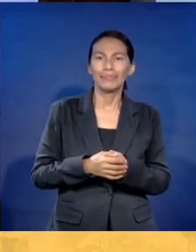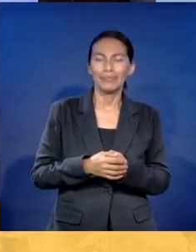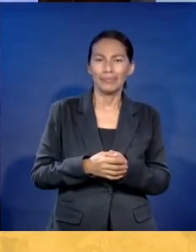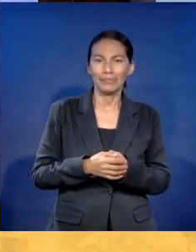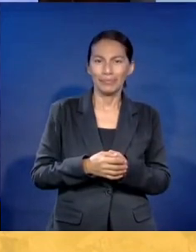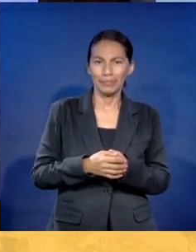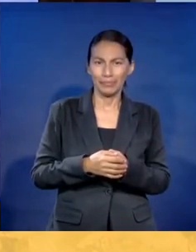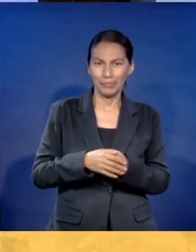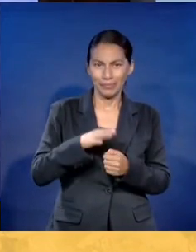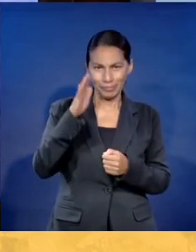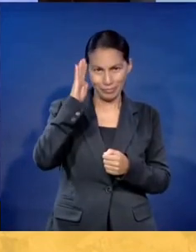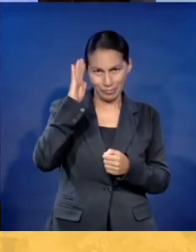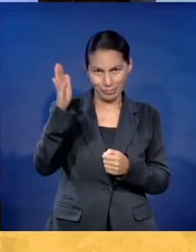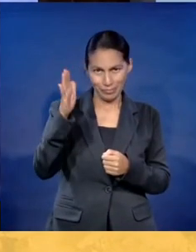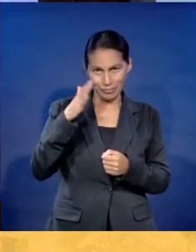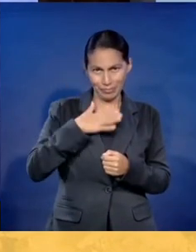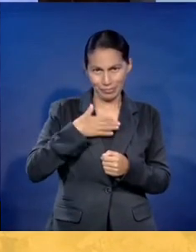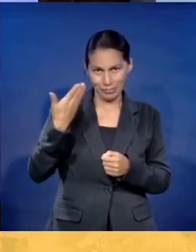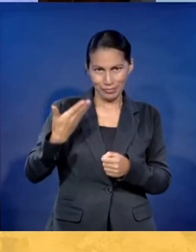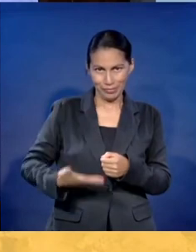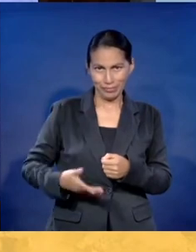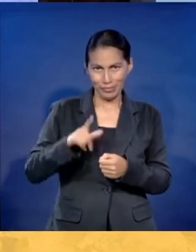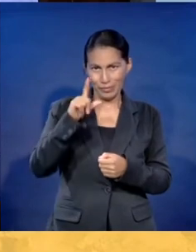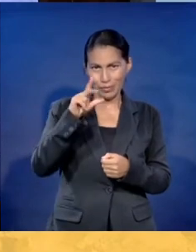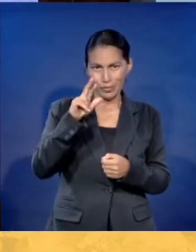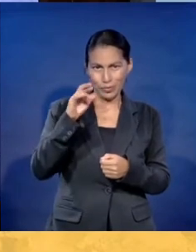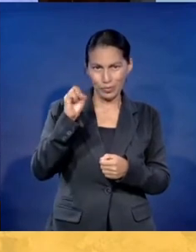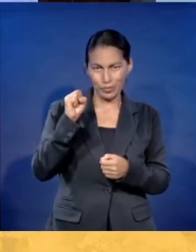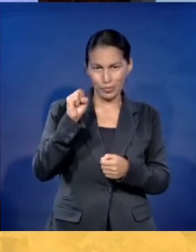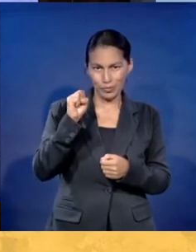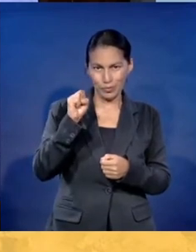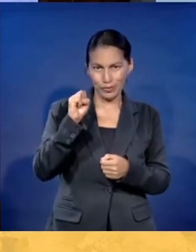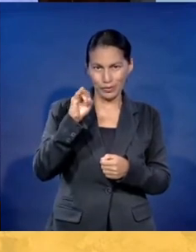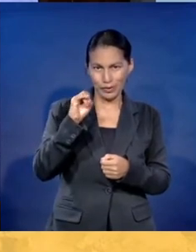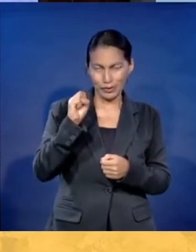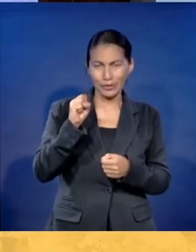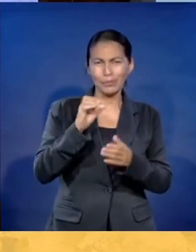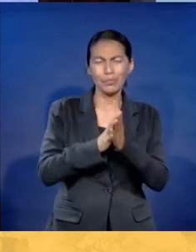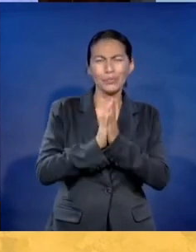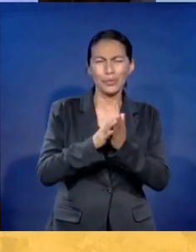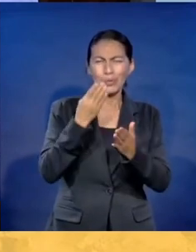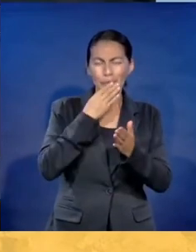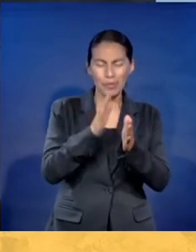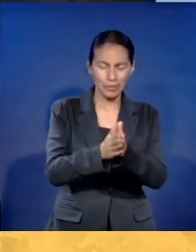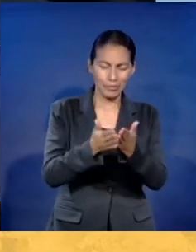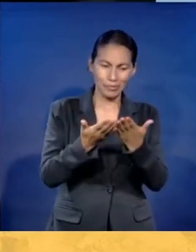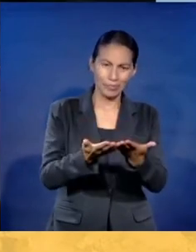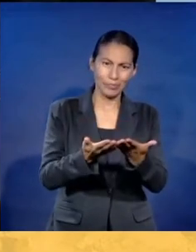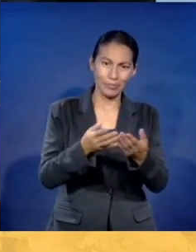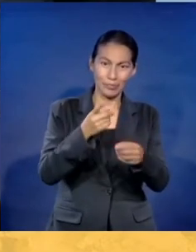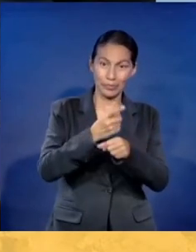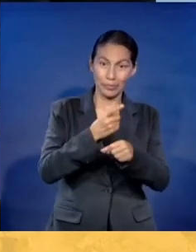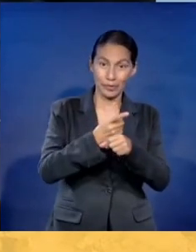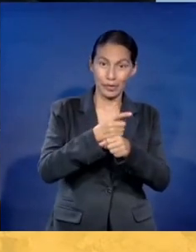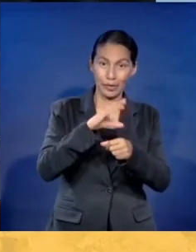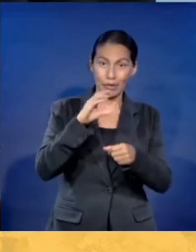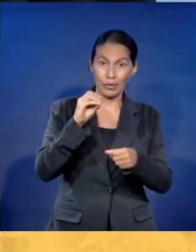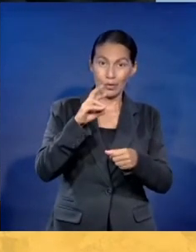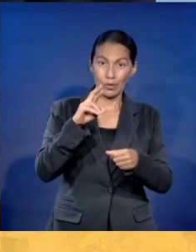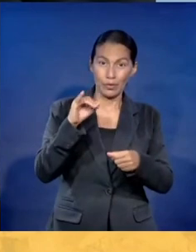por favor tome su Biblia y busque el texto primera de Corintios 14:20 dice hermanos No